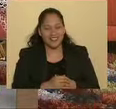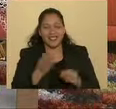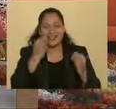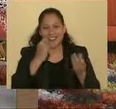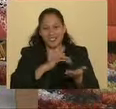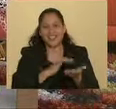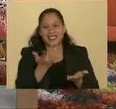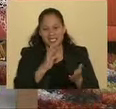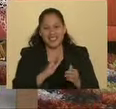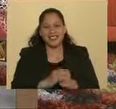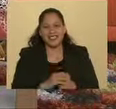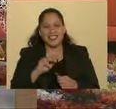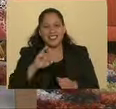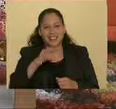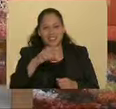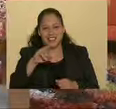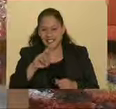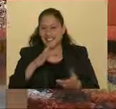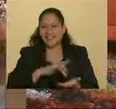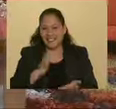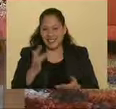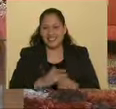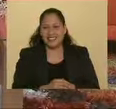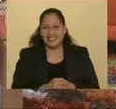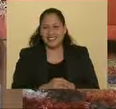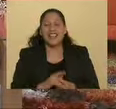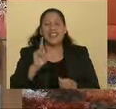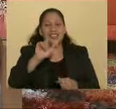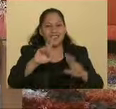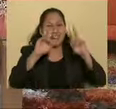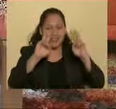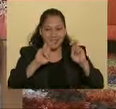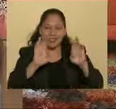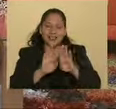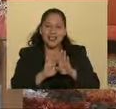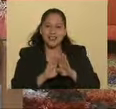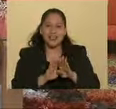gracias. Gracias, Miguel. Ya lo tocaremos bien. El lunes gracias. Vamos a hablar del placer.